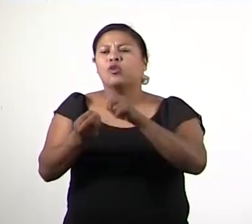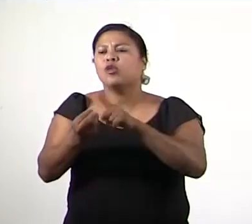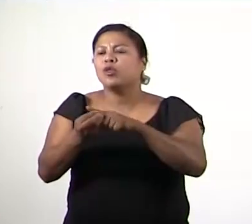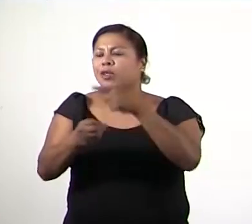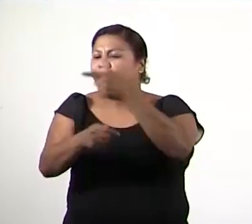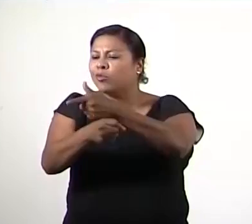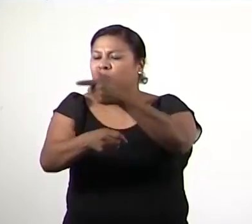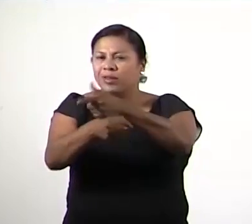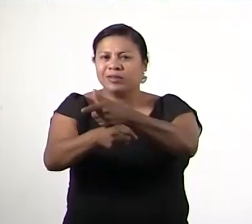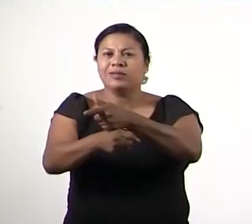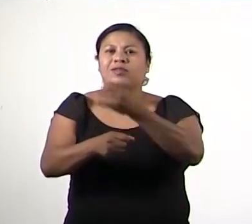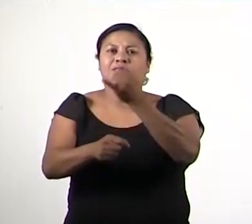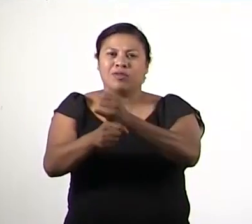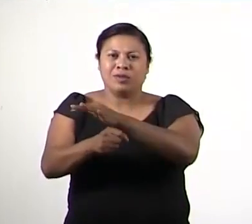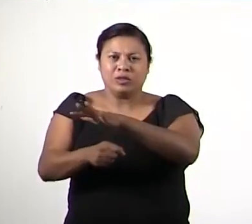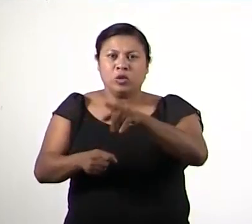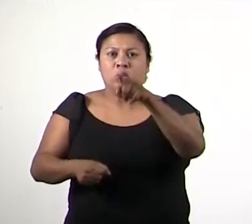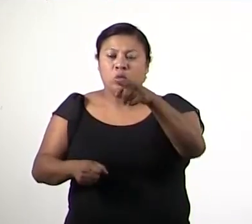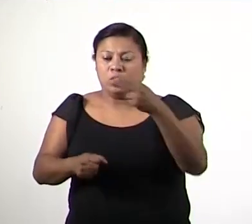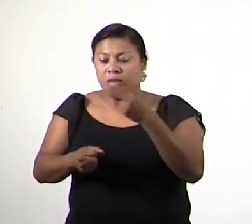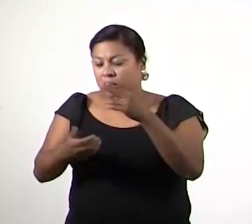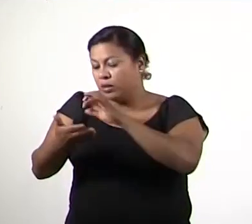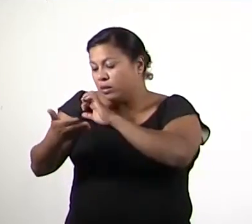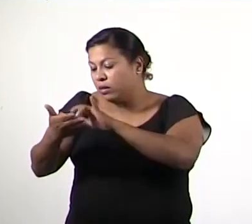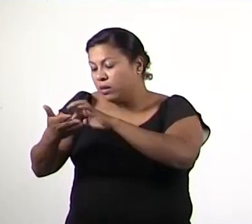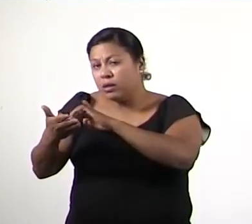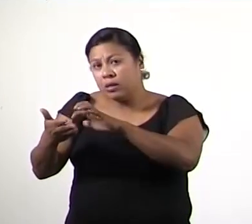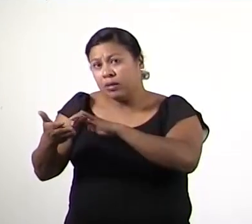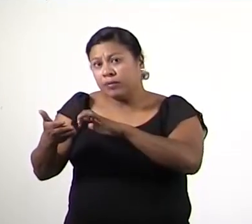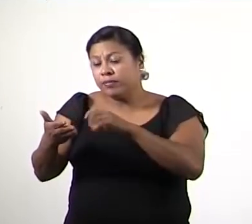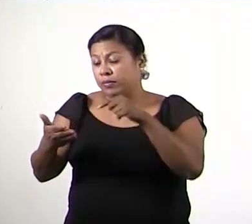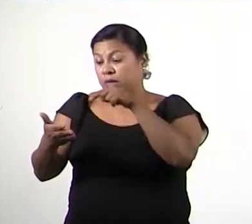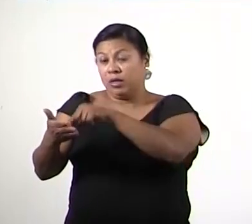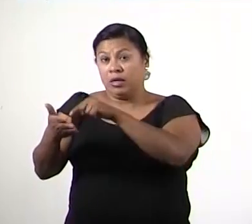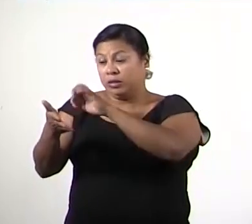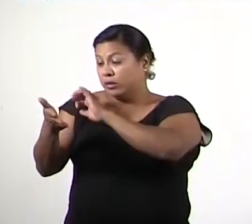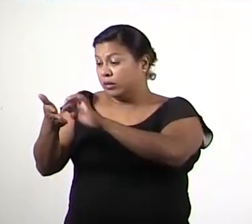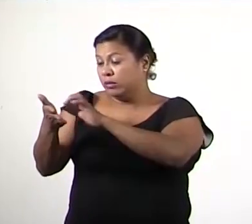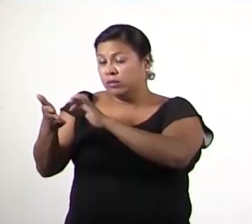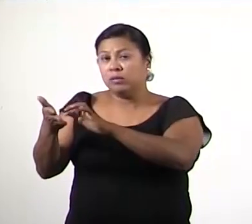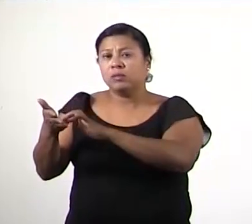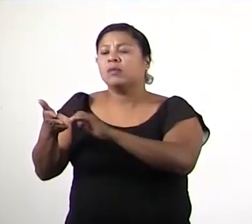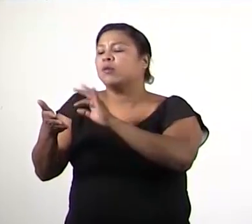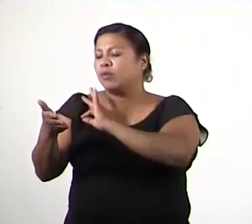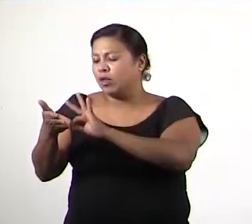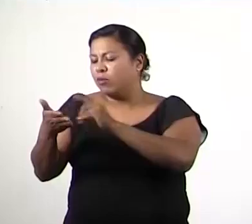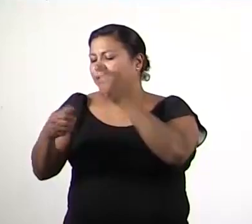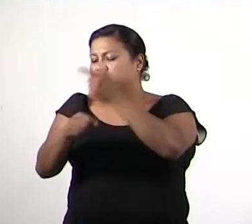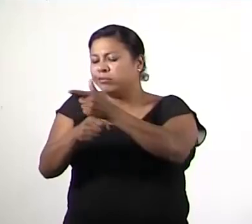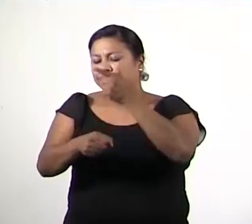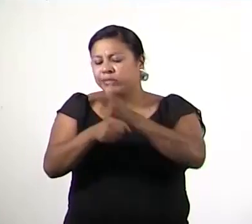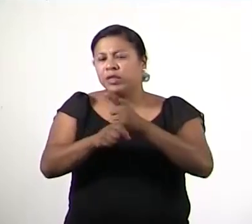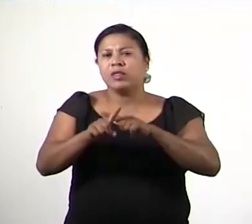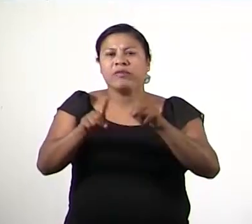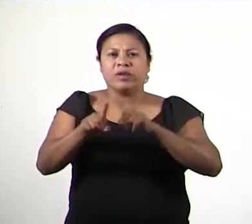leído. Esta información la tenemos que leer y de esa lectura vamos a encontrar